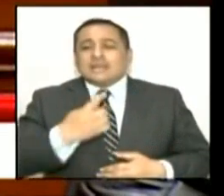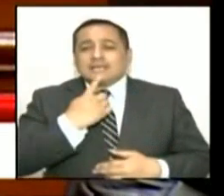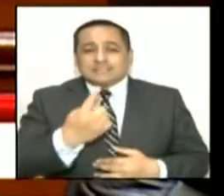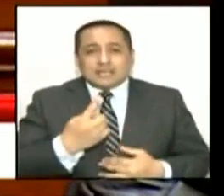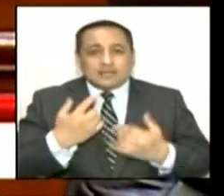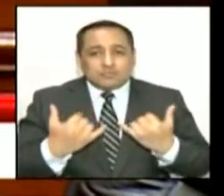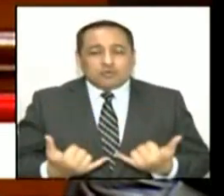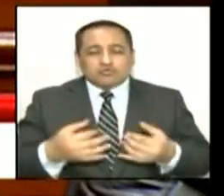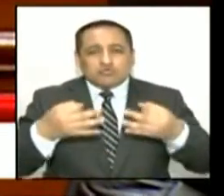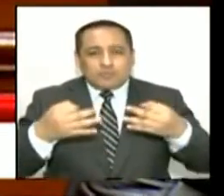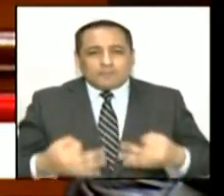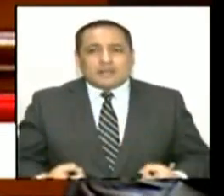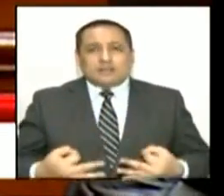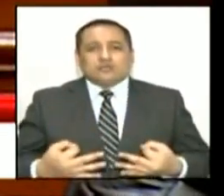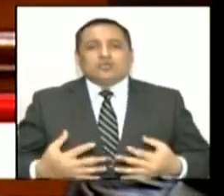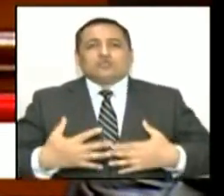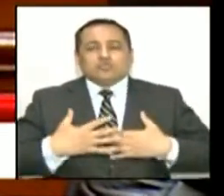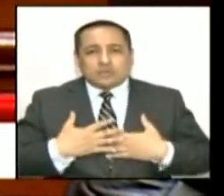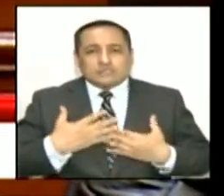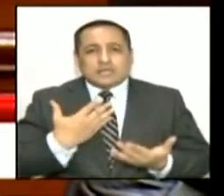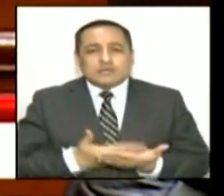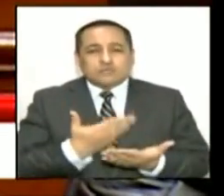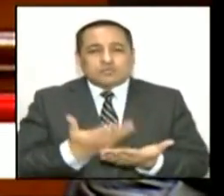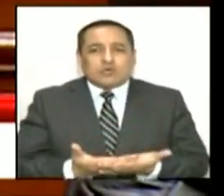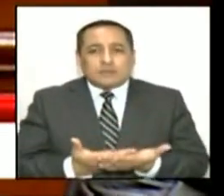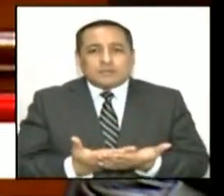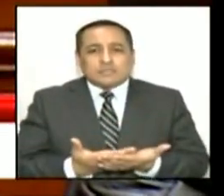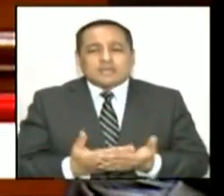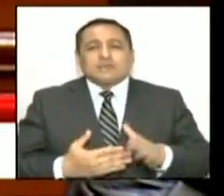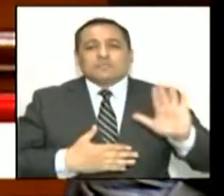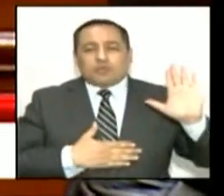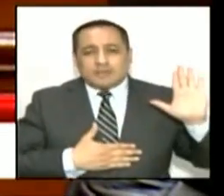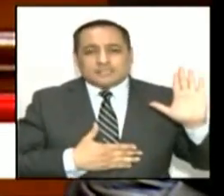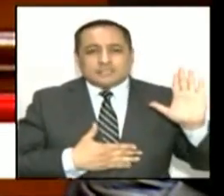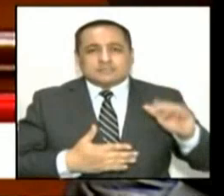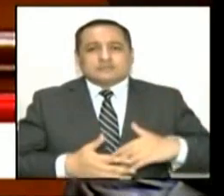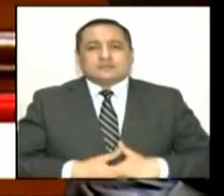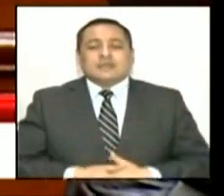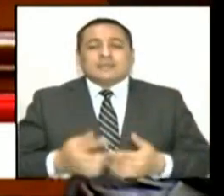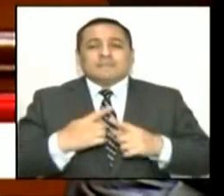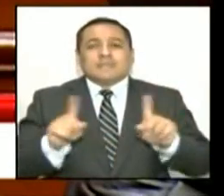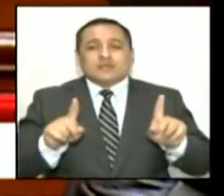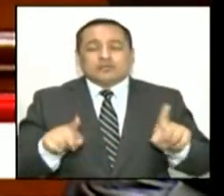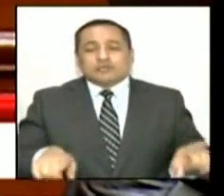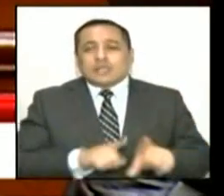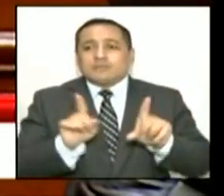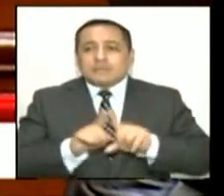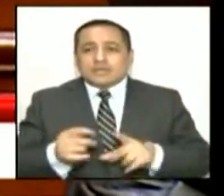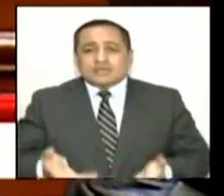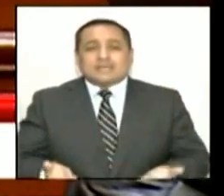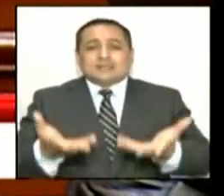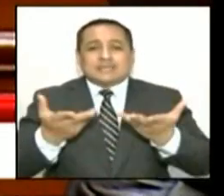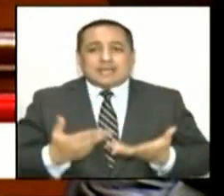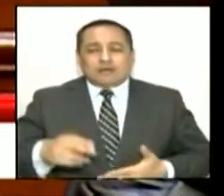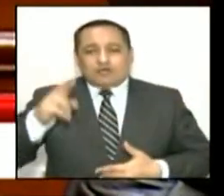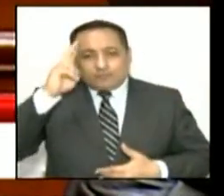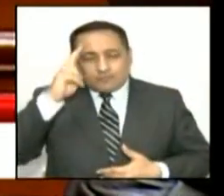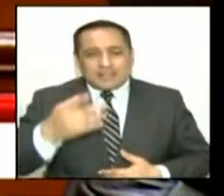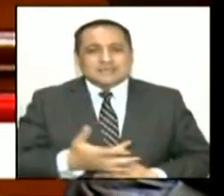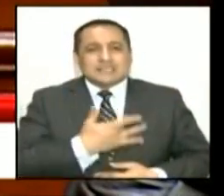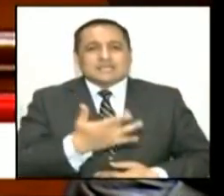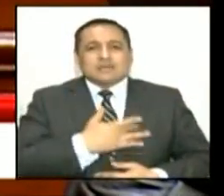Estaremos cumpliendo nuestros planteamientos y promesas. Pero además de la confianza, la